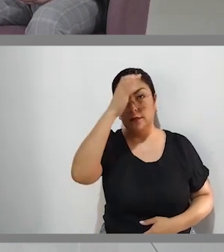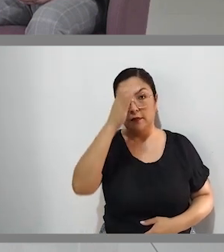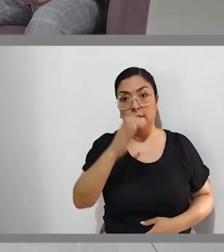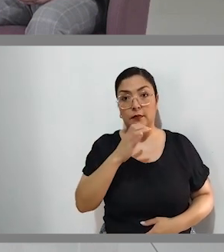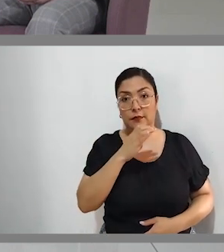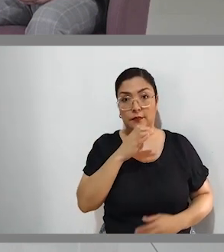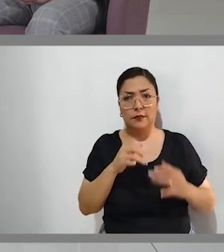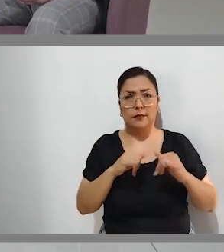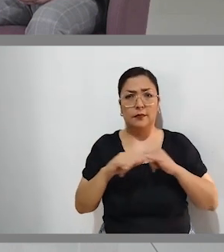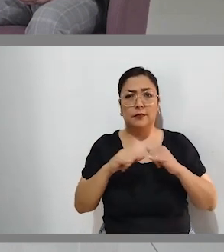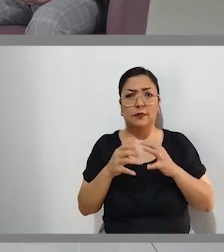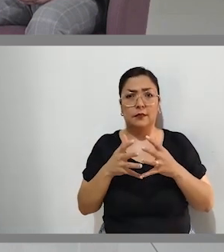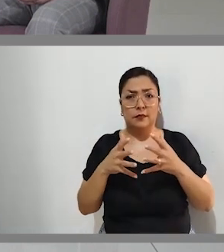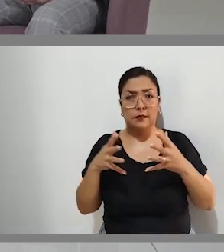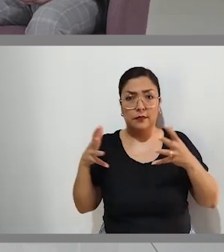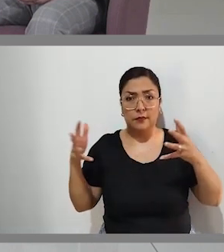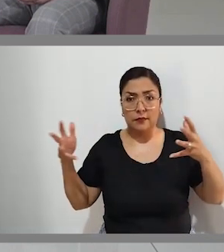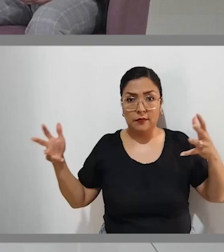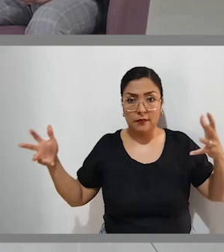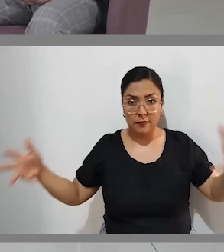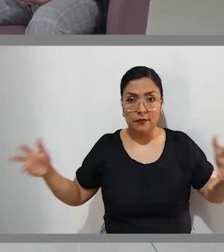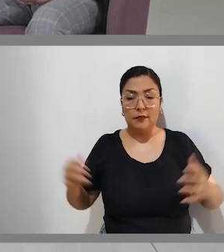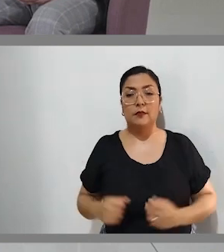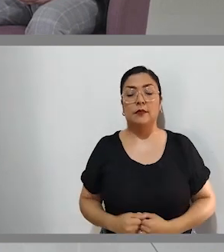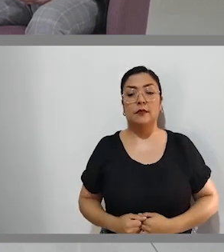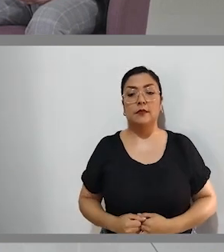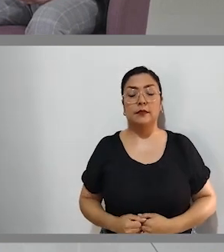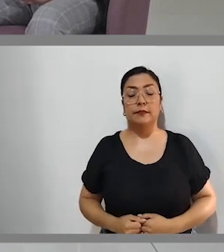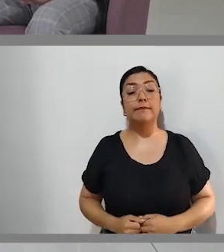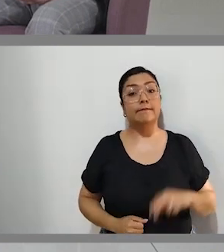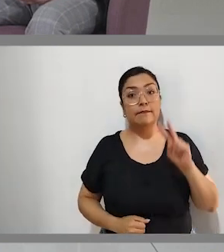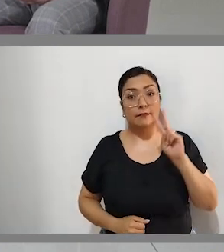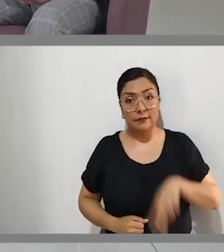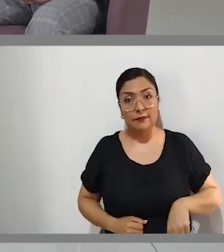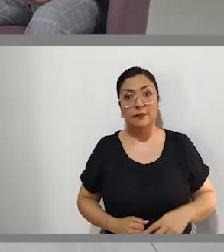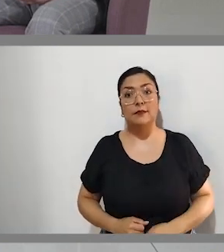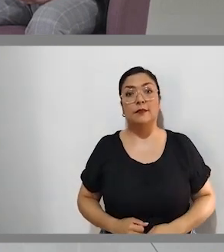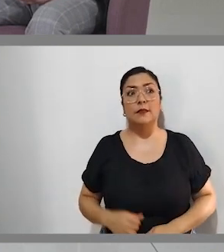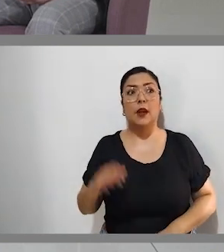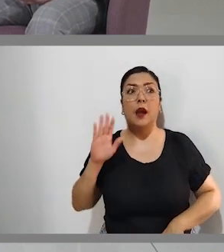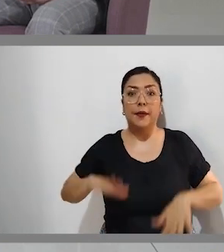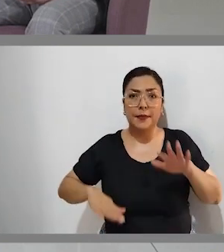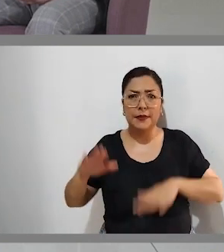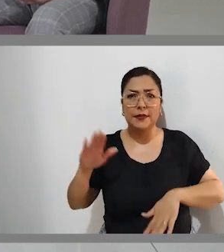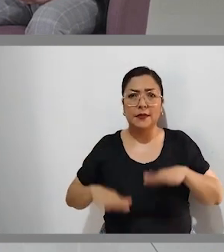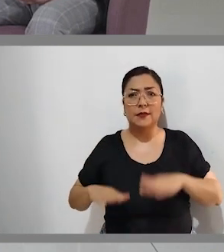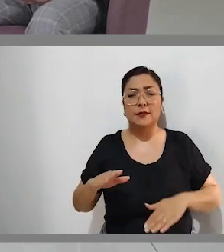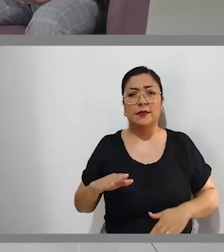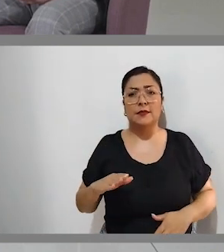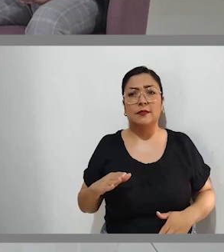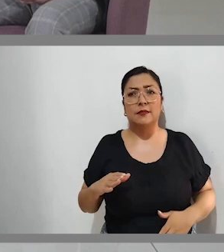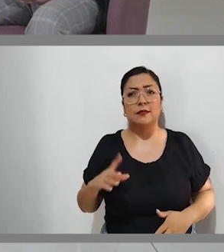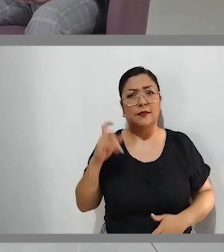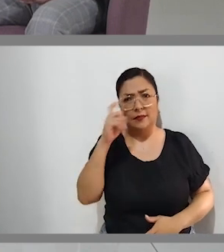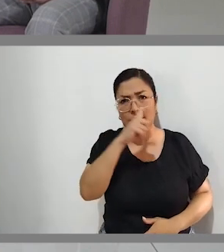tercer estado más grande del país, obviamente existen situaciones de carácter geográfico, a veces climático. En